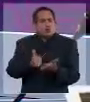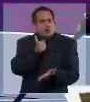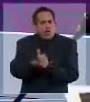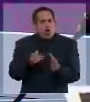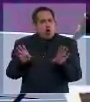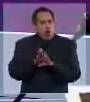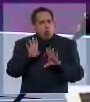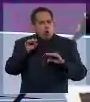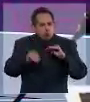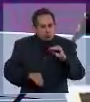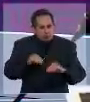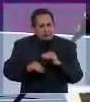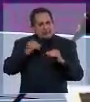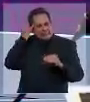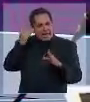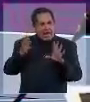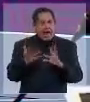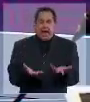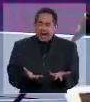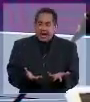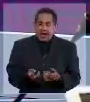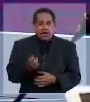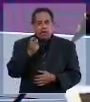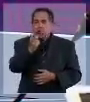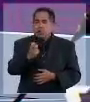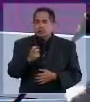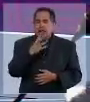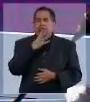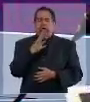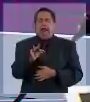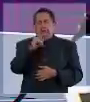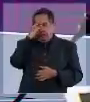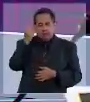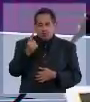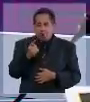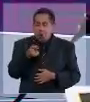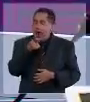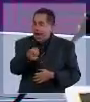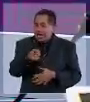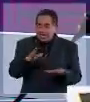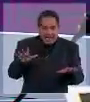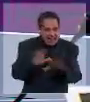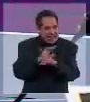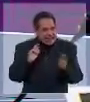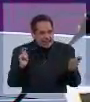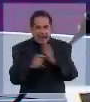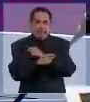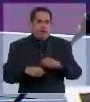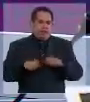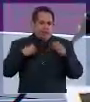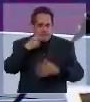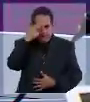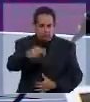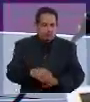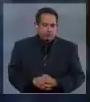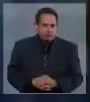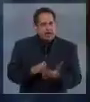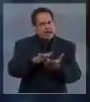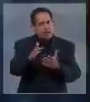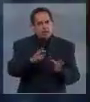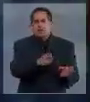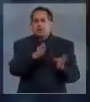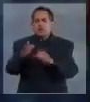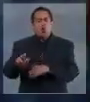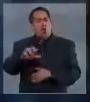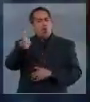queremos diseñarlas y, por lo tanto, no es un tema que sea abstracto, sino que va a cambiar la forma como vivimos en México. Gracias, candidato. También hay otro